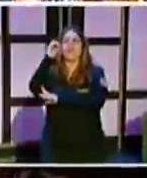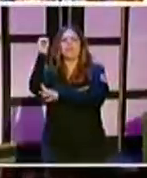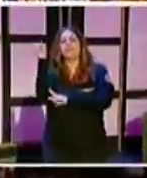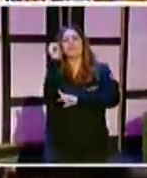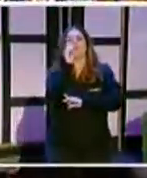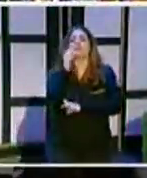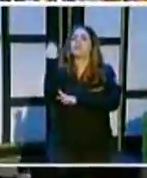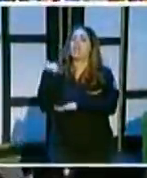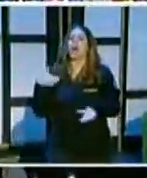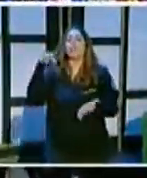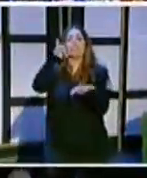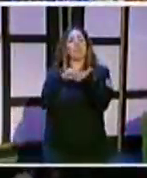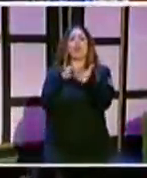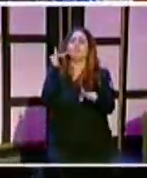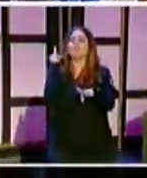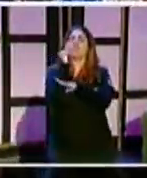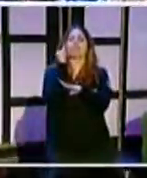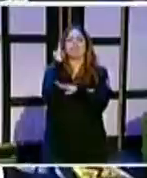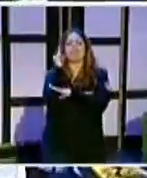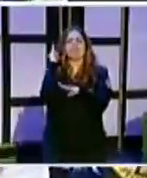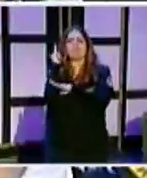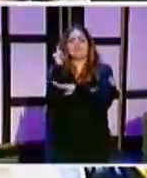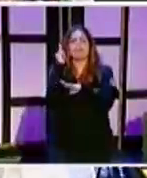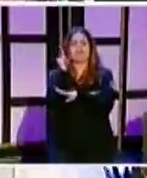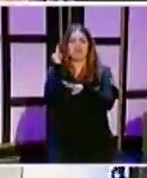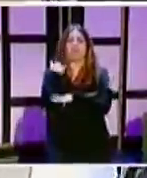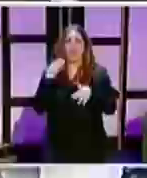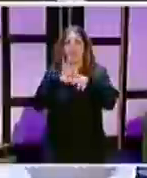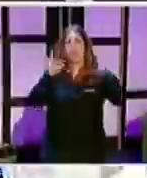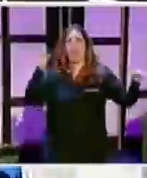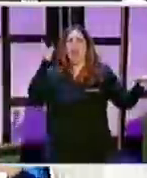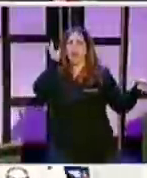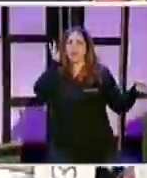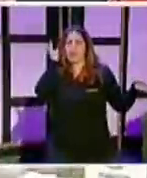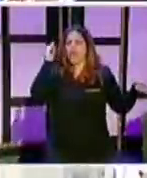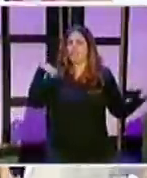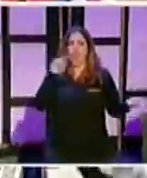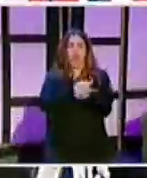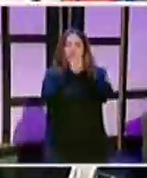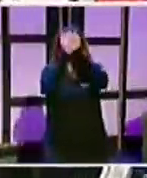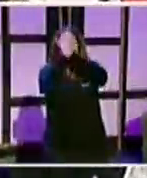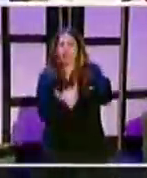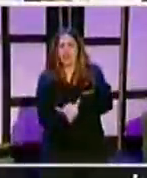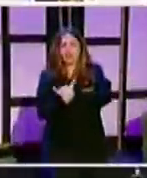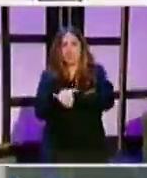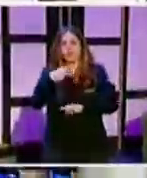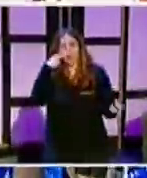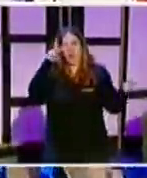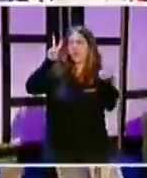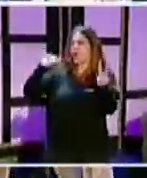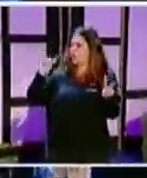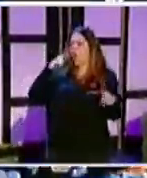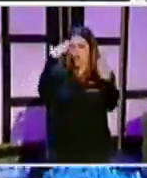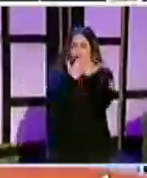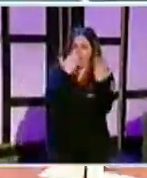Al instituto he llegado ya y mis amigas como han cambiado. No te distraigas, ponte a